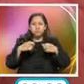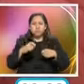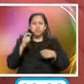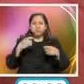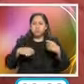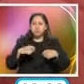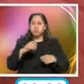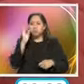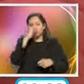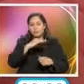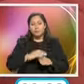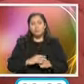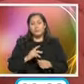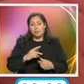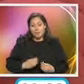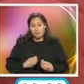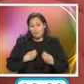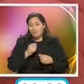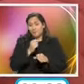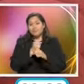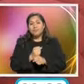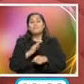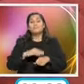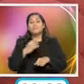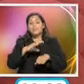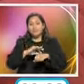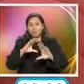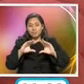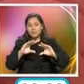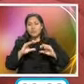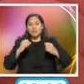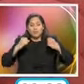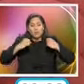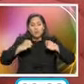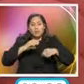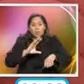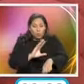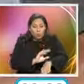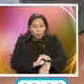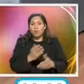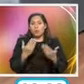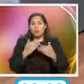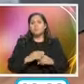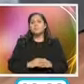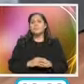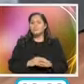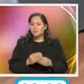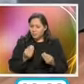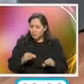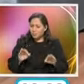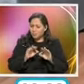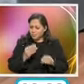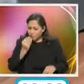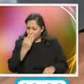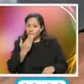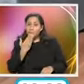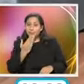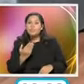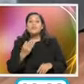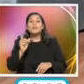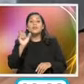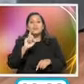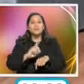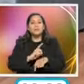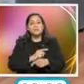pues, de no tener los músculos marcados, ¿no? Qué importante es alimentarte correctamente y hacerlo desde la